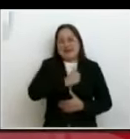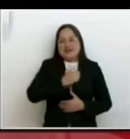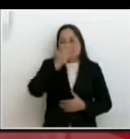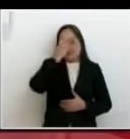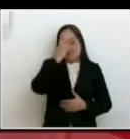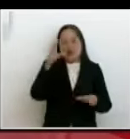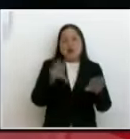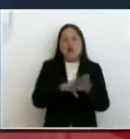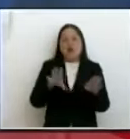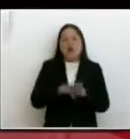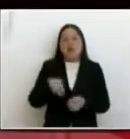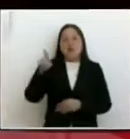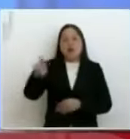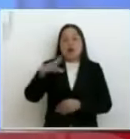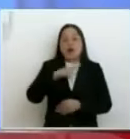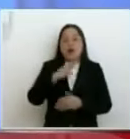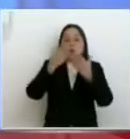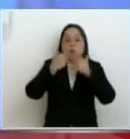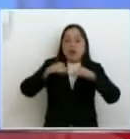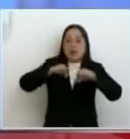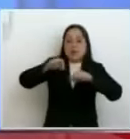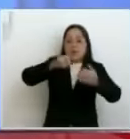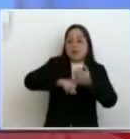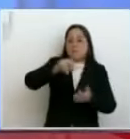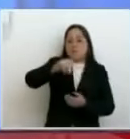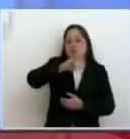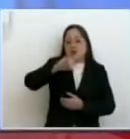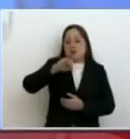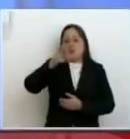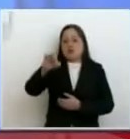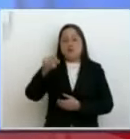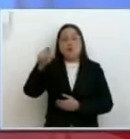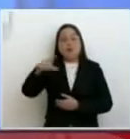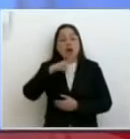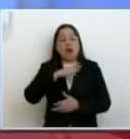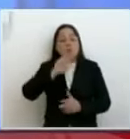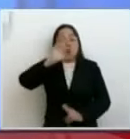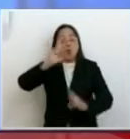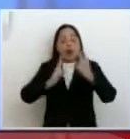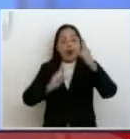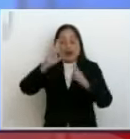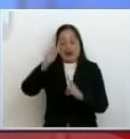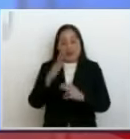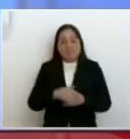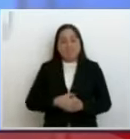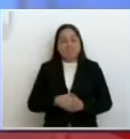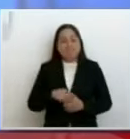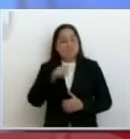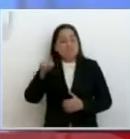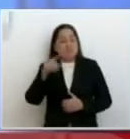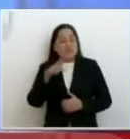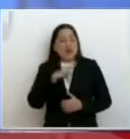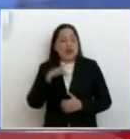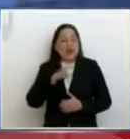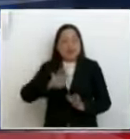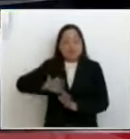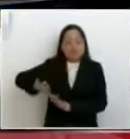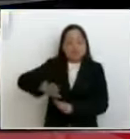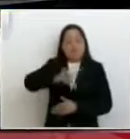mientras tienen detenida la justicia para el pueblo con su paro, no tengan problema en romper su huelga para